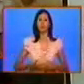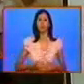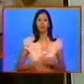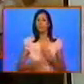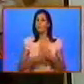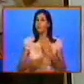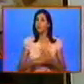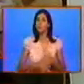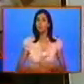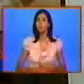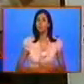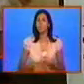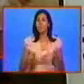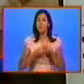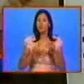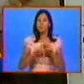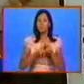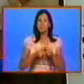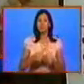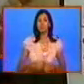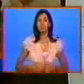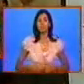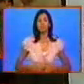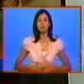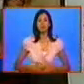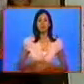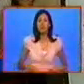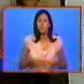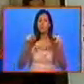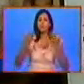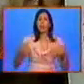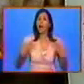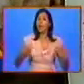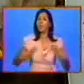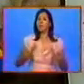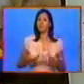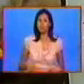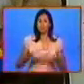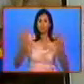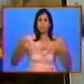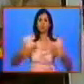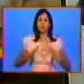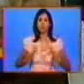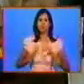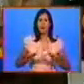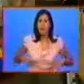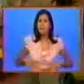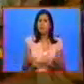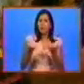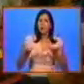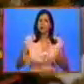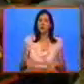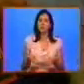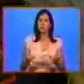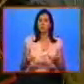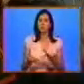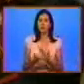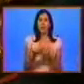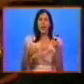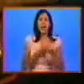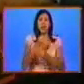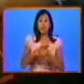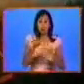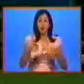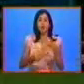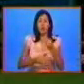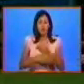está justamente, que sirve como para levantar los ánimos, para empujarnos, para hacer lo que